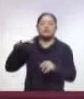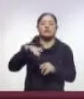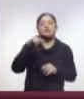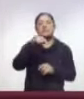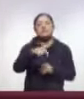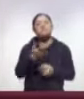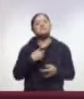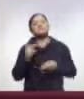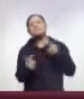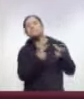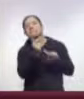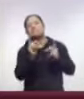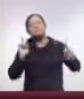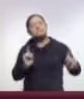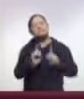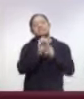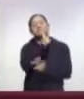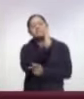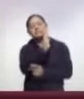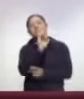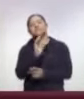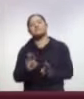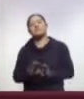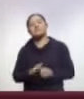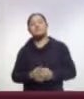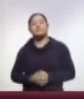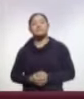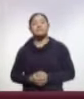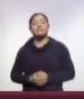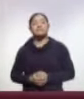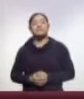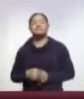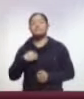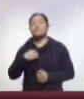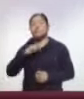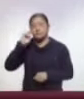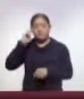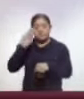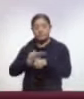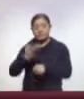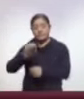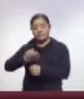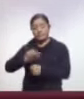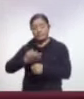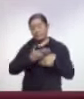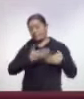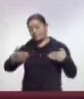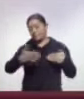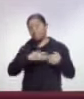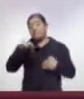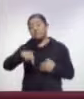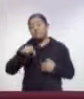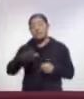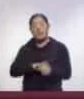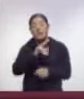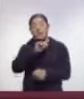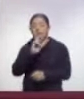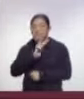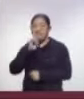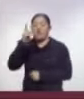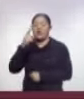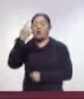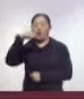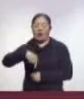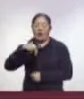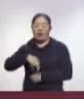tenemos que cerrar nosotros en este periodo de administración que tenemos a cargo como una de las mejores administraciones que ha pasado por el